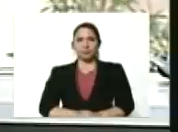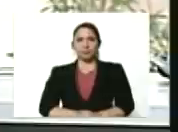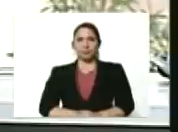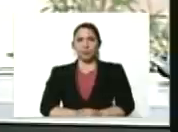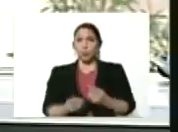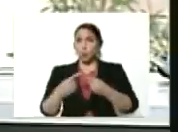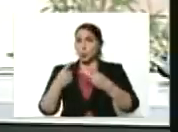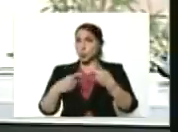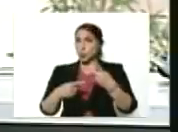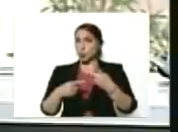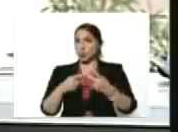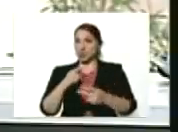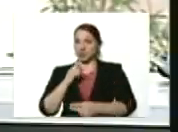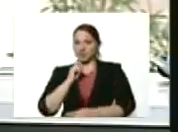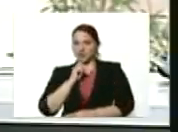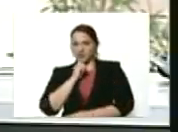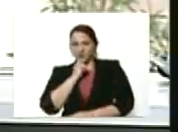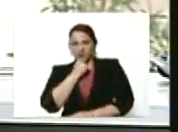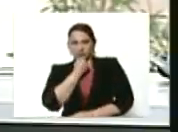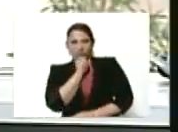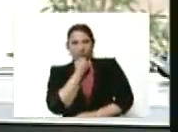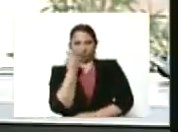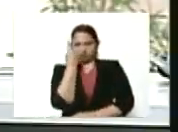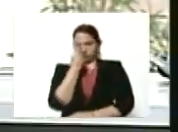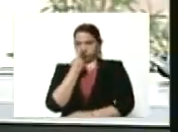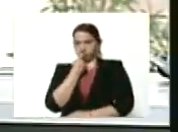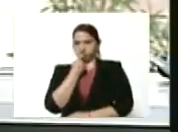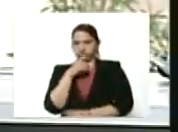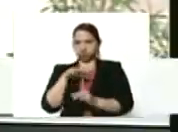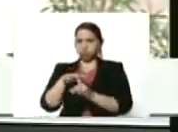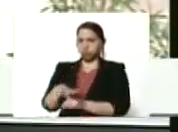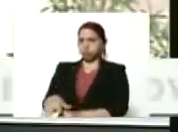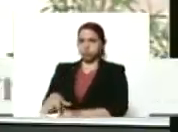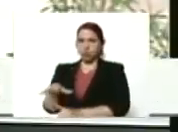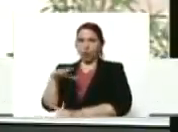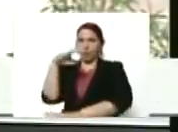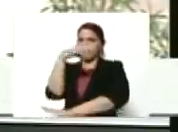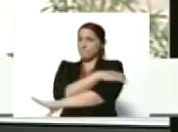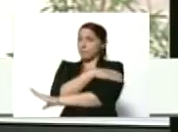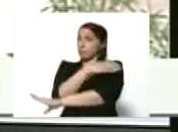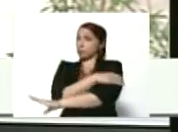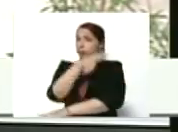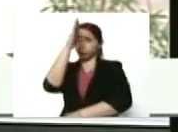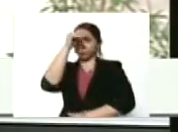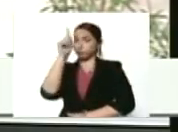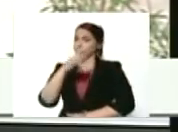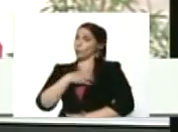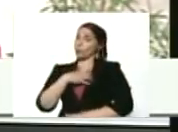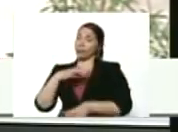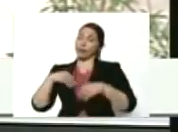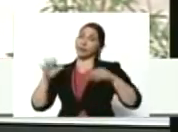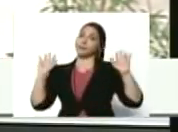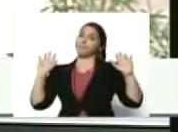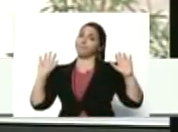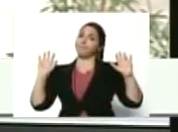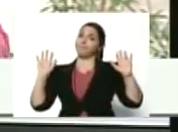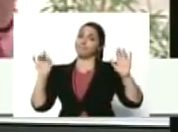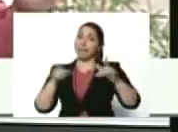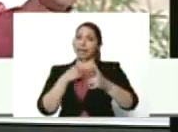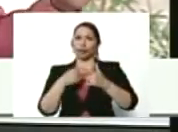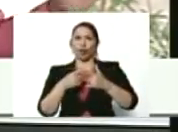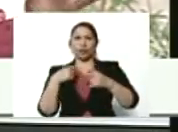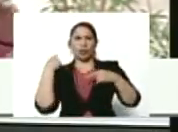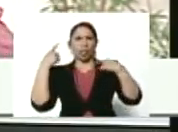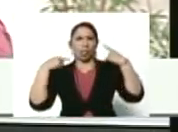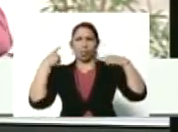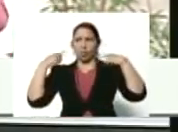cosa que los amargados y derrotados de la ultraderecha trumpista no pueden aceptar. Entonces ellos se volvieron